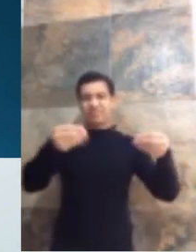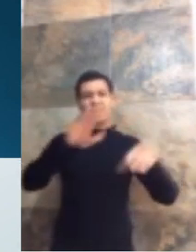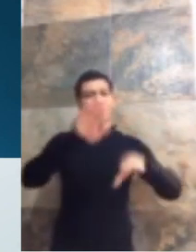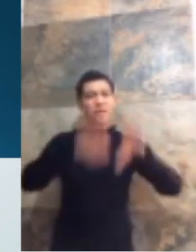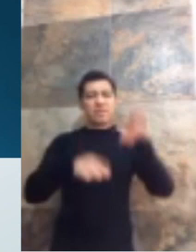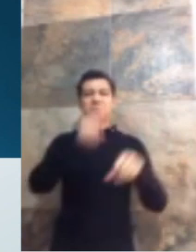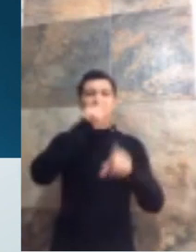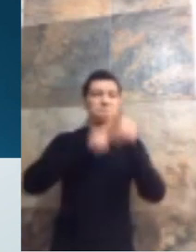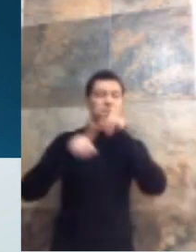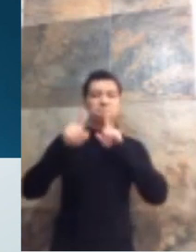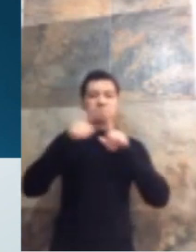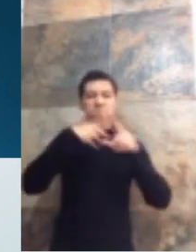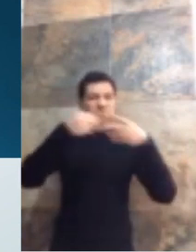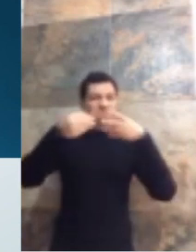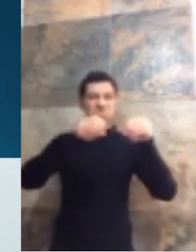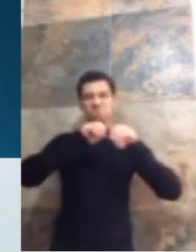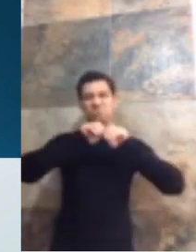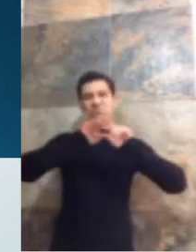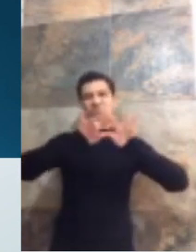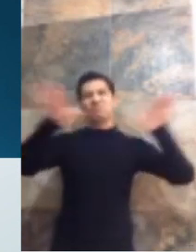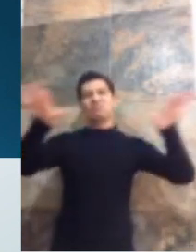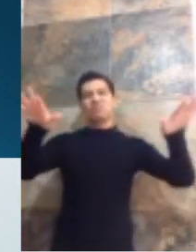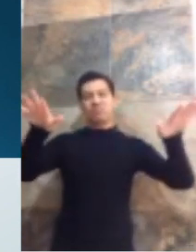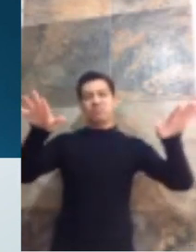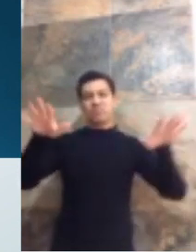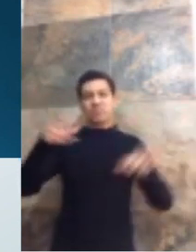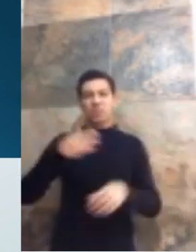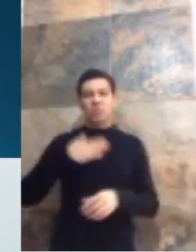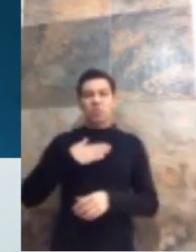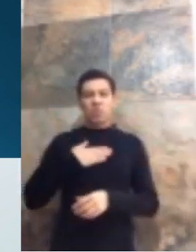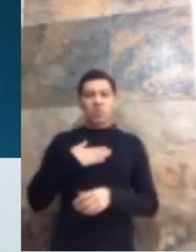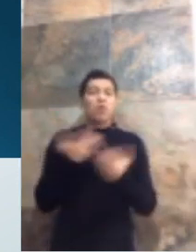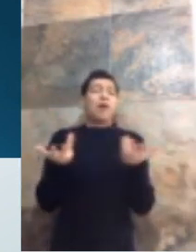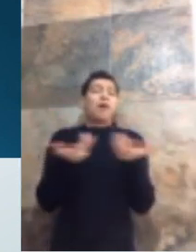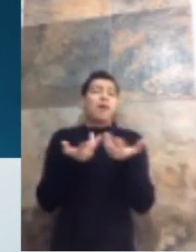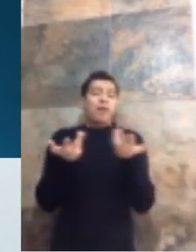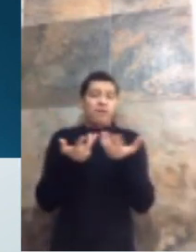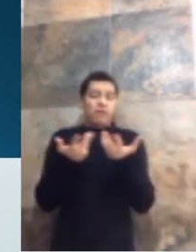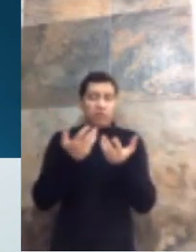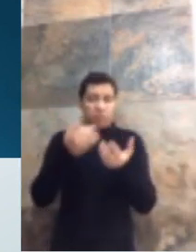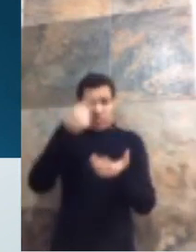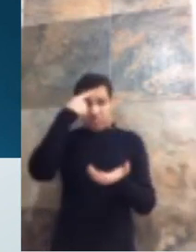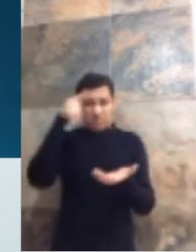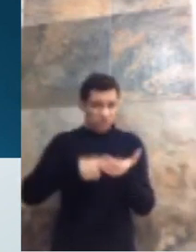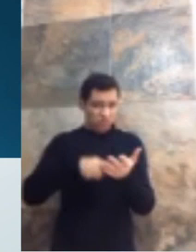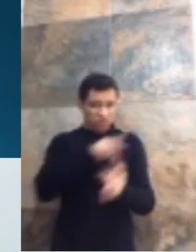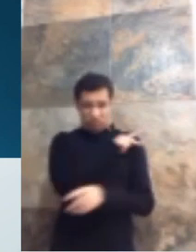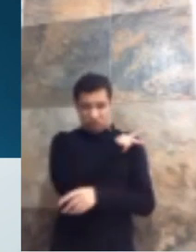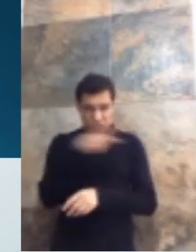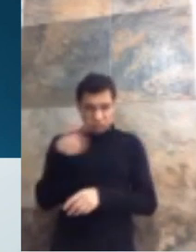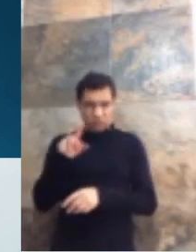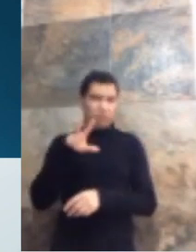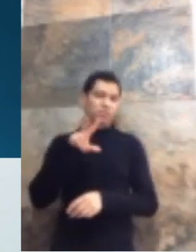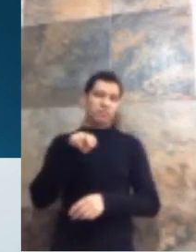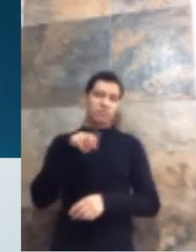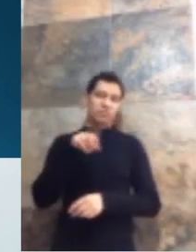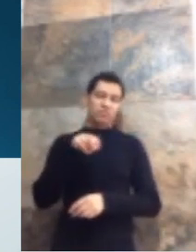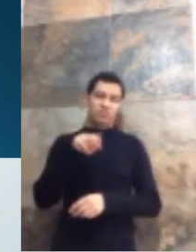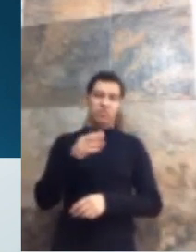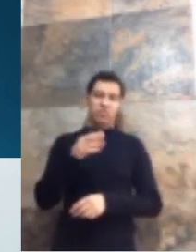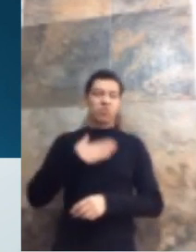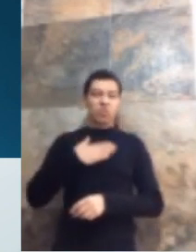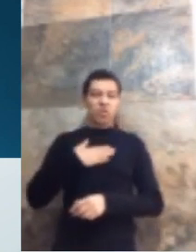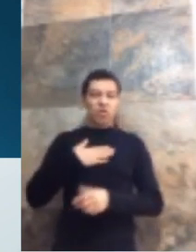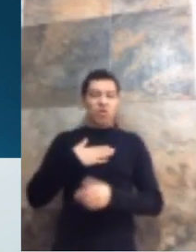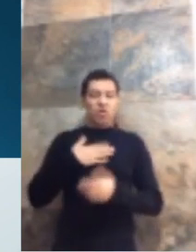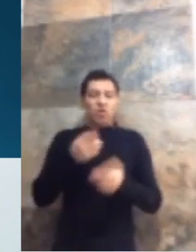En una cuarentena esto adquiere una relevancia muy grande, porque mucho de lo que hagamos va a depender de qué